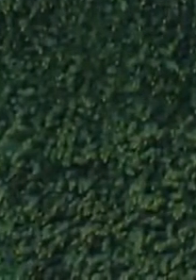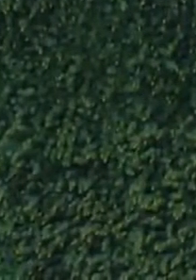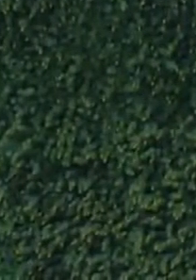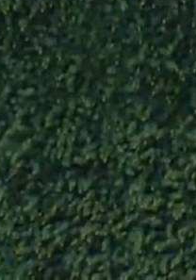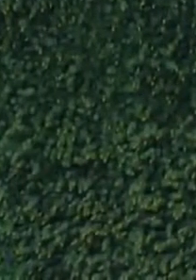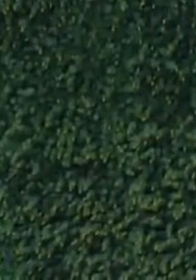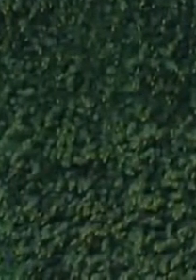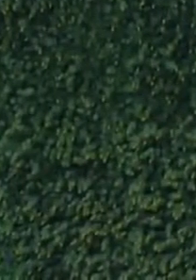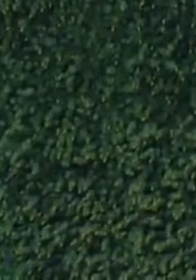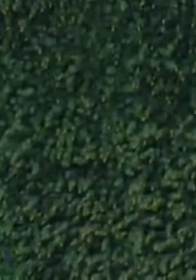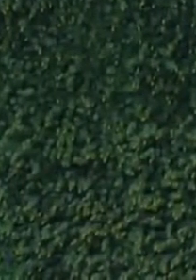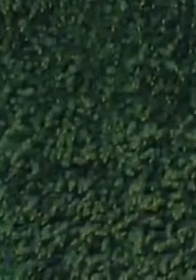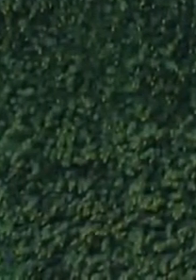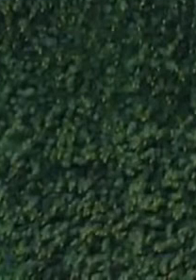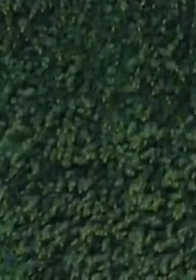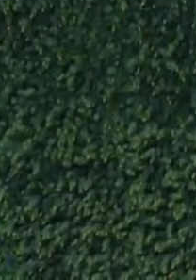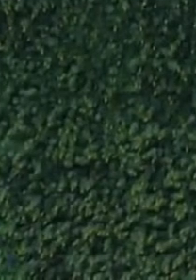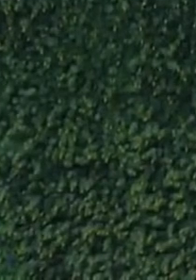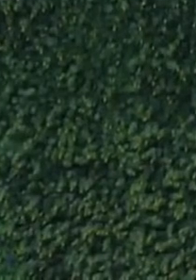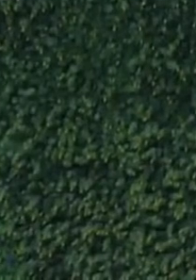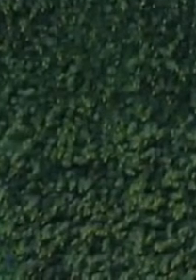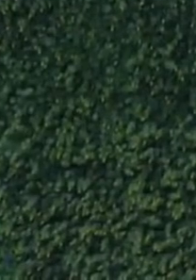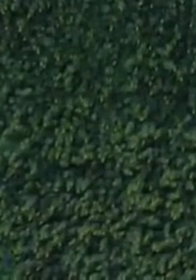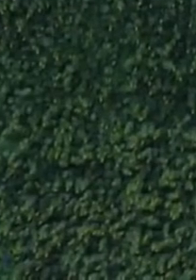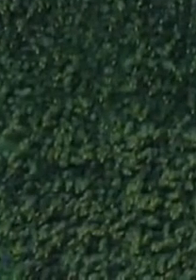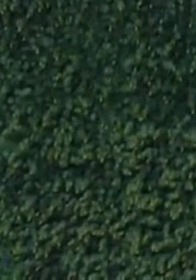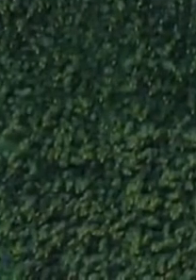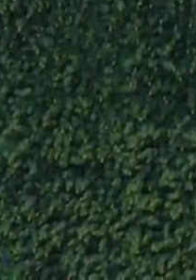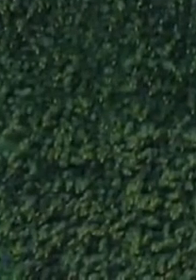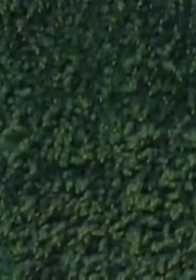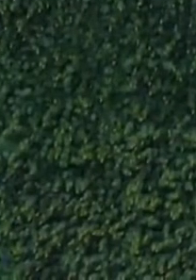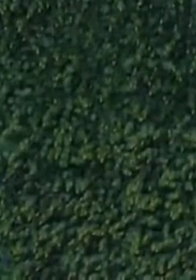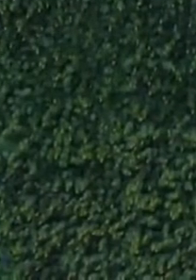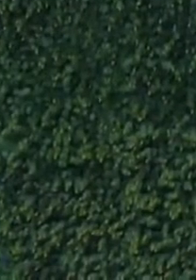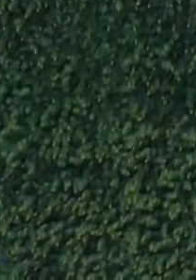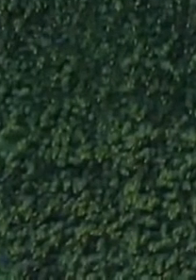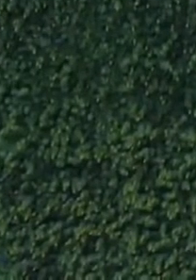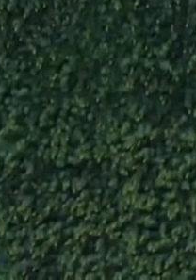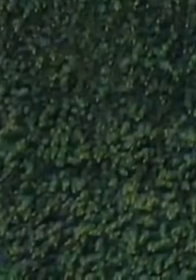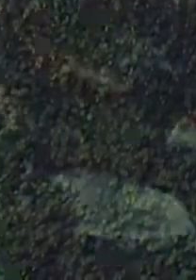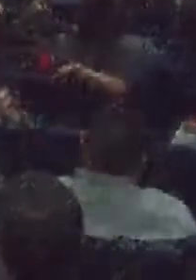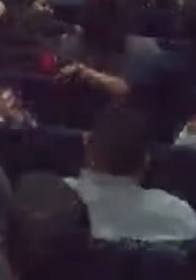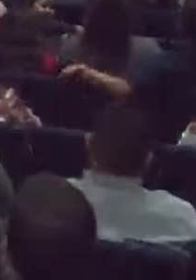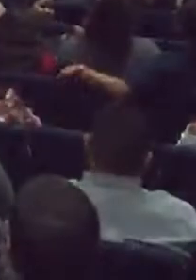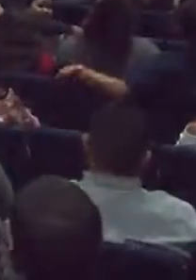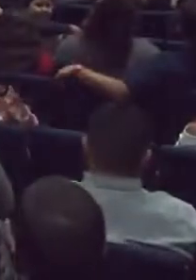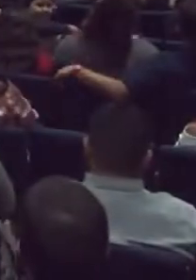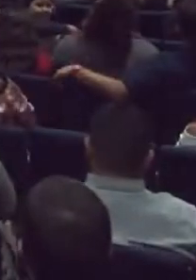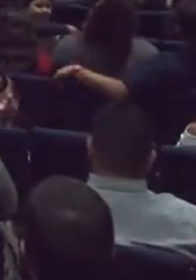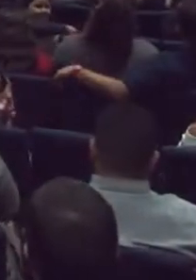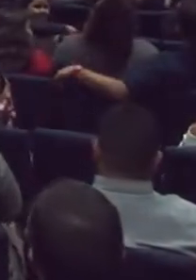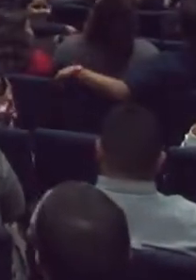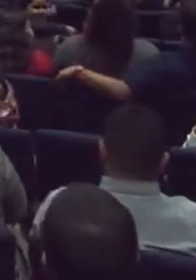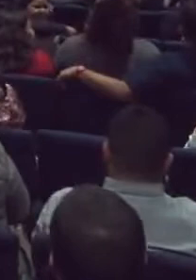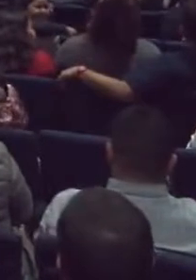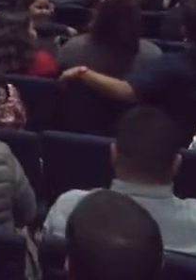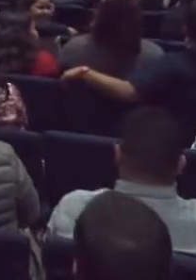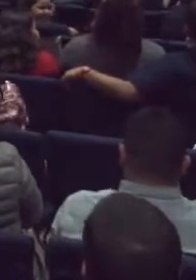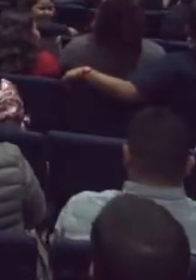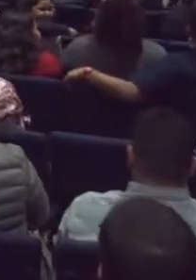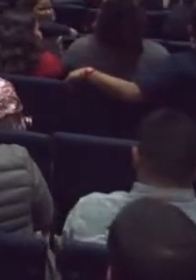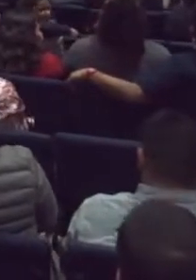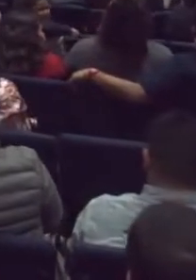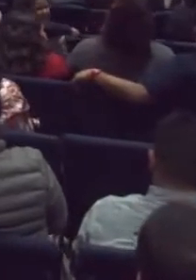no solamente es que estemos destinados y solo vamos a ser reactivos. En esta situación nosotros tenemos que